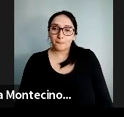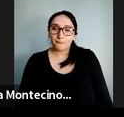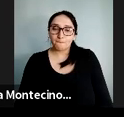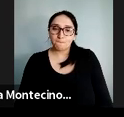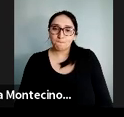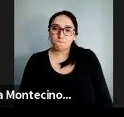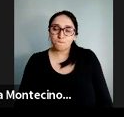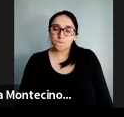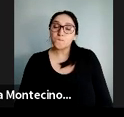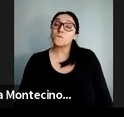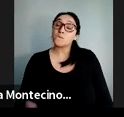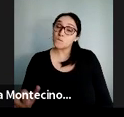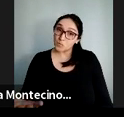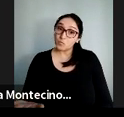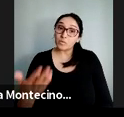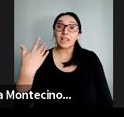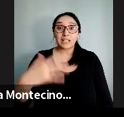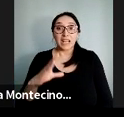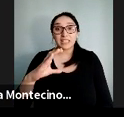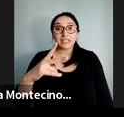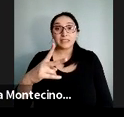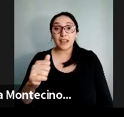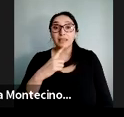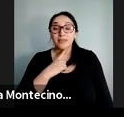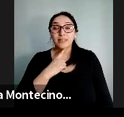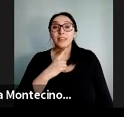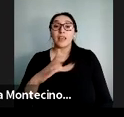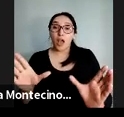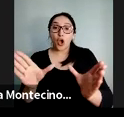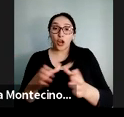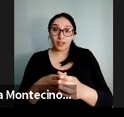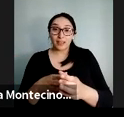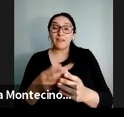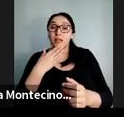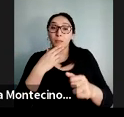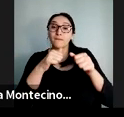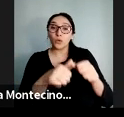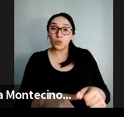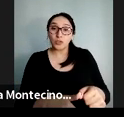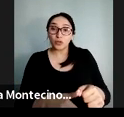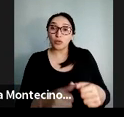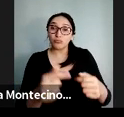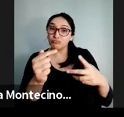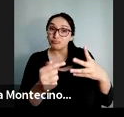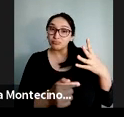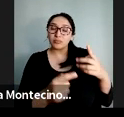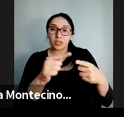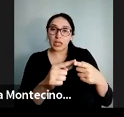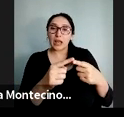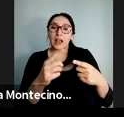Dentro, bueno, y lo mencionaba en el chat, dentro de algunas de las colectivas y fundaciones que abordan estos temas, está, por